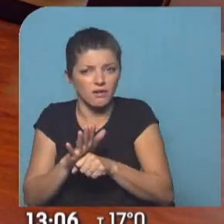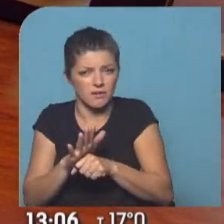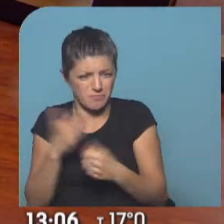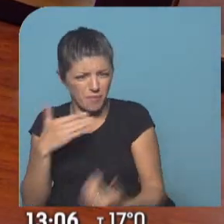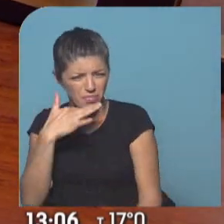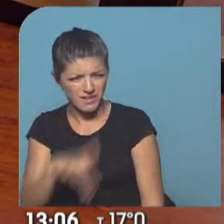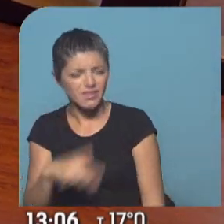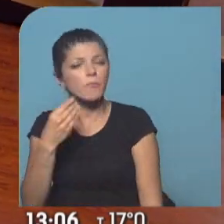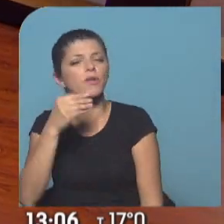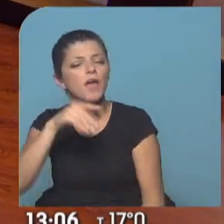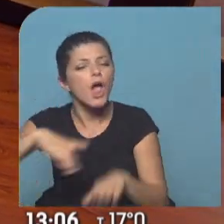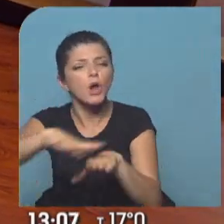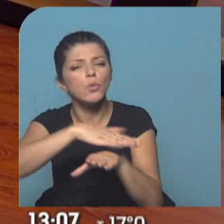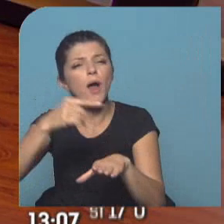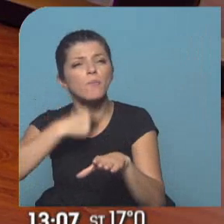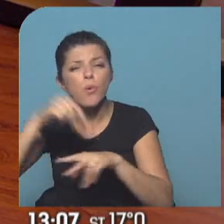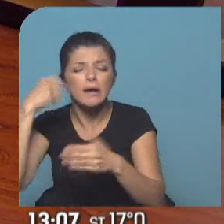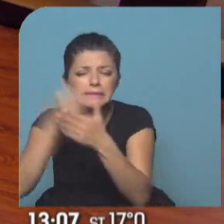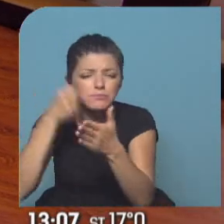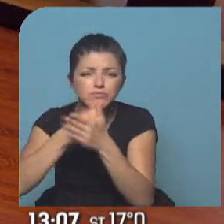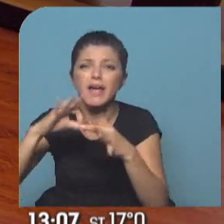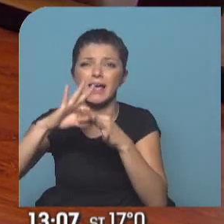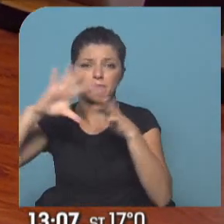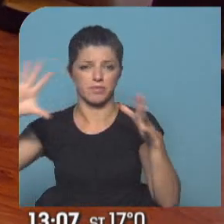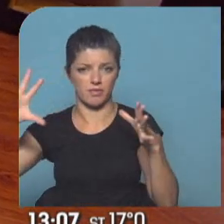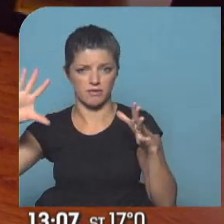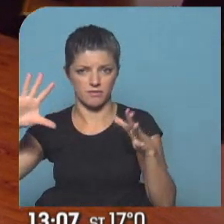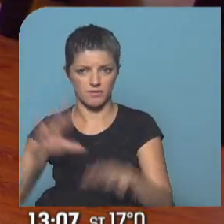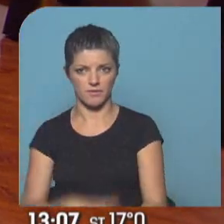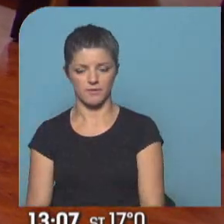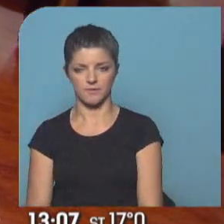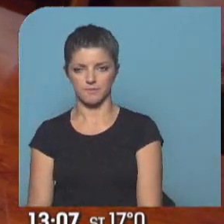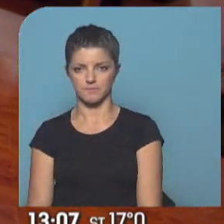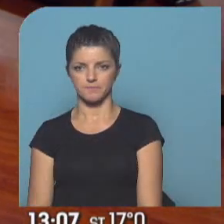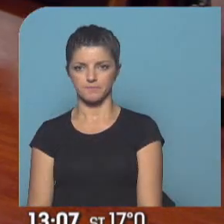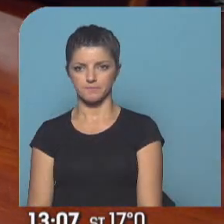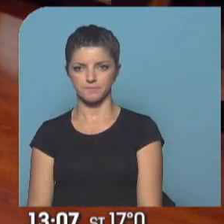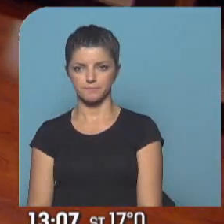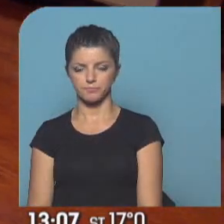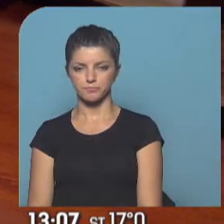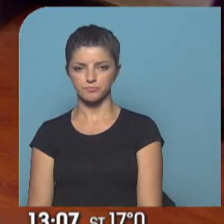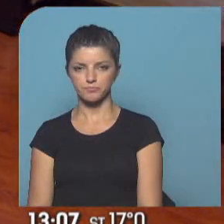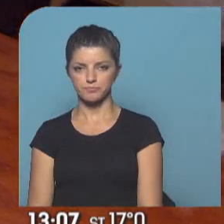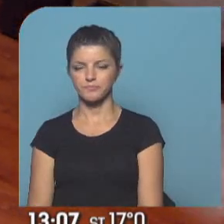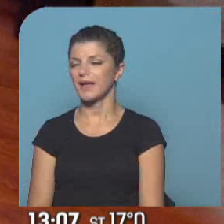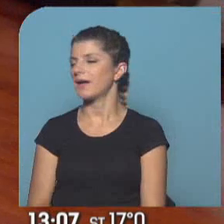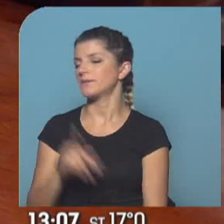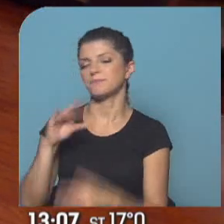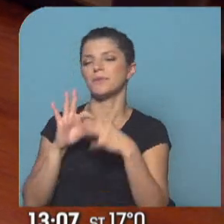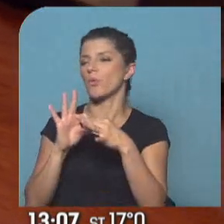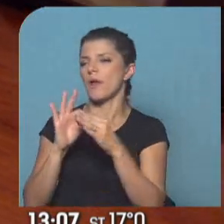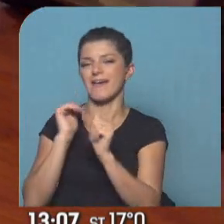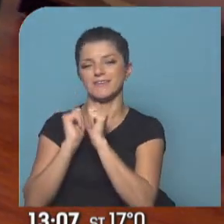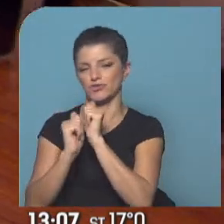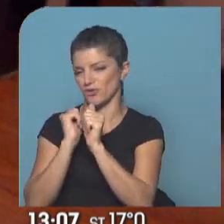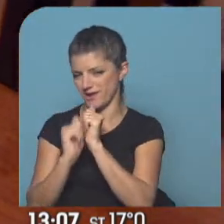que motiva a los catalanes a querer con tanta fuerza este referéndum y la independencia. Es histórico, claramente es